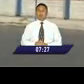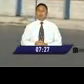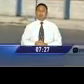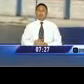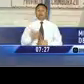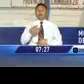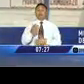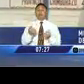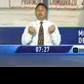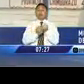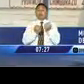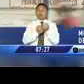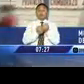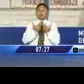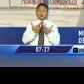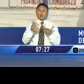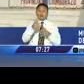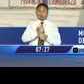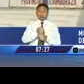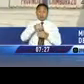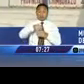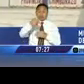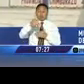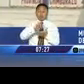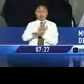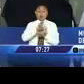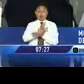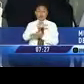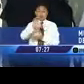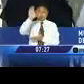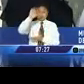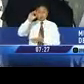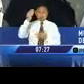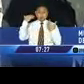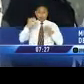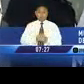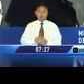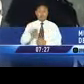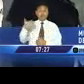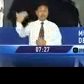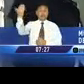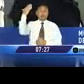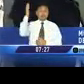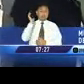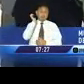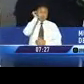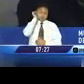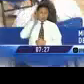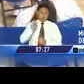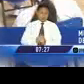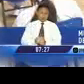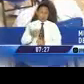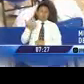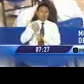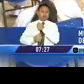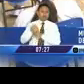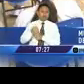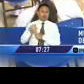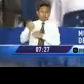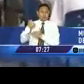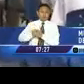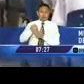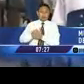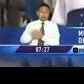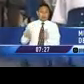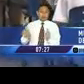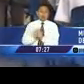Fortalecer la seguridad en los exteriores de escuelas y colegios de Guayaquil, dice la alcaldesa Cintia Viteri, es un trabajo que se viene desarrollando junto con